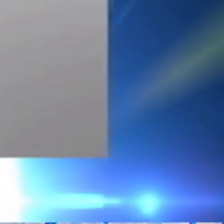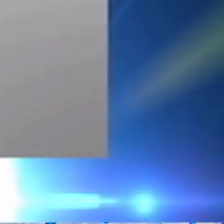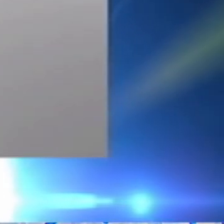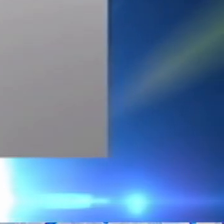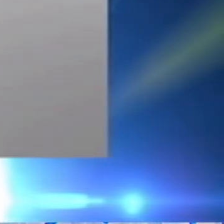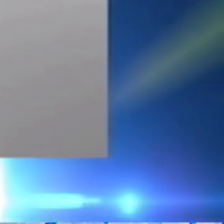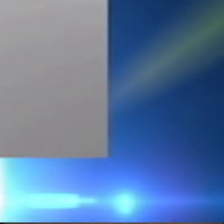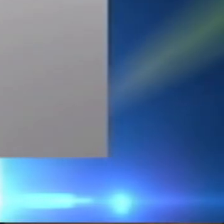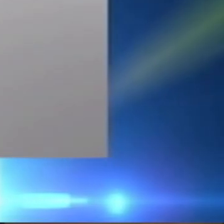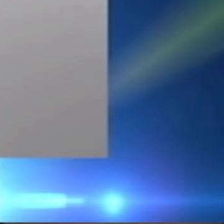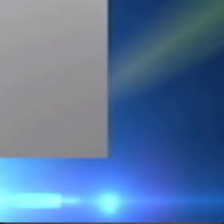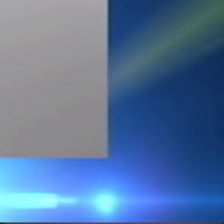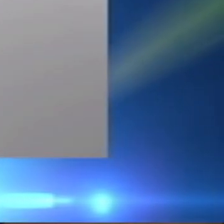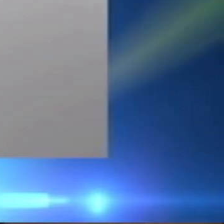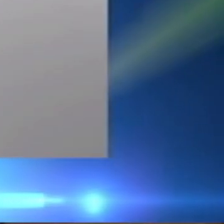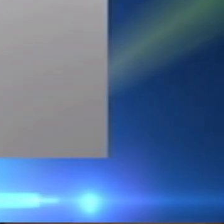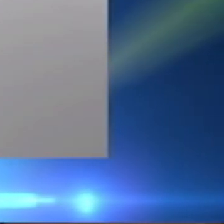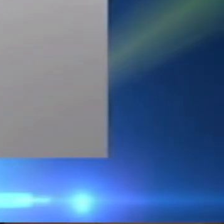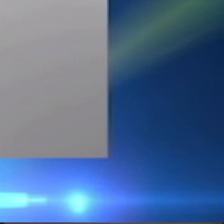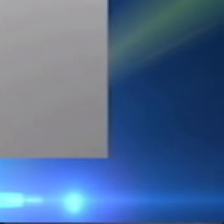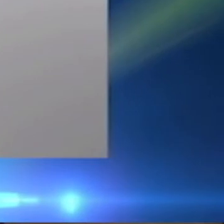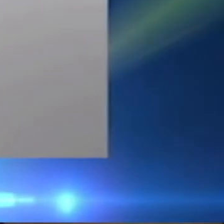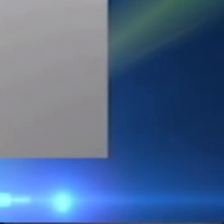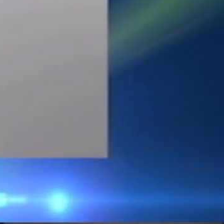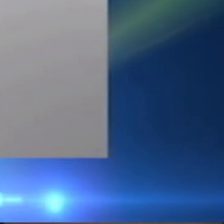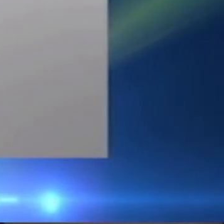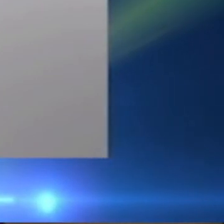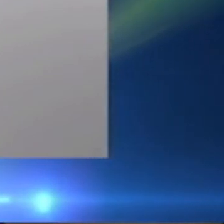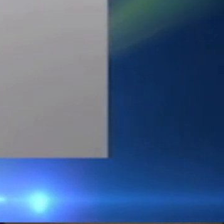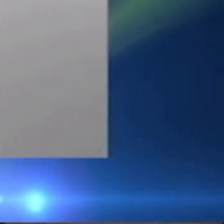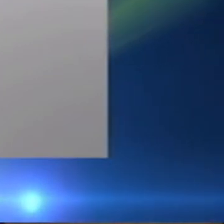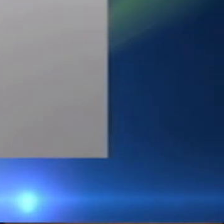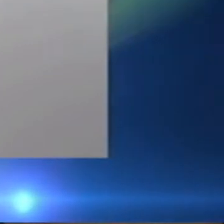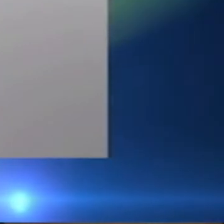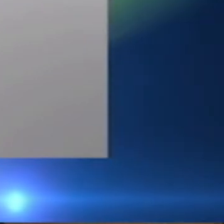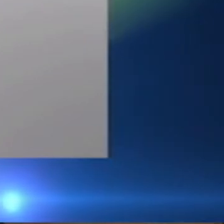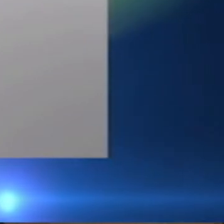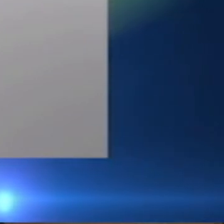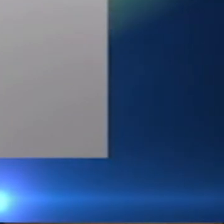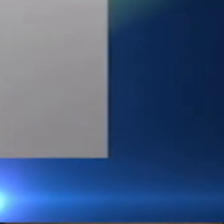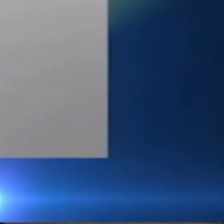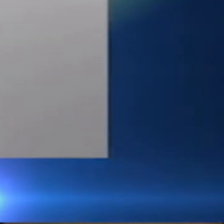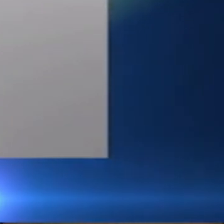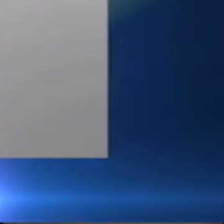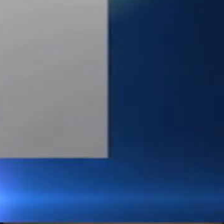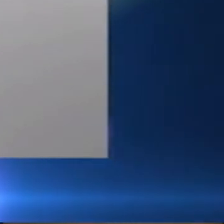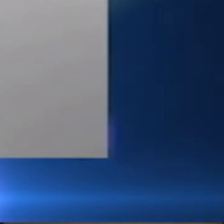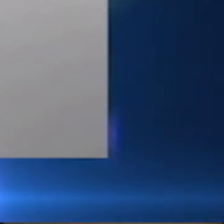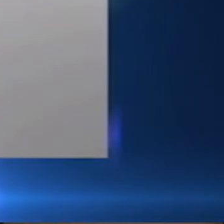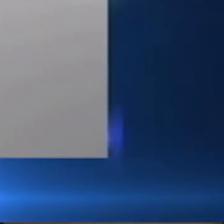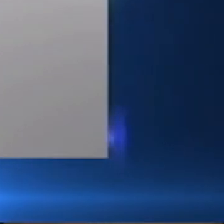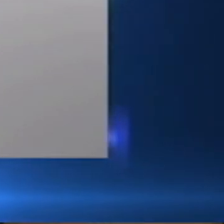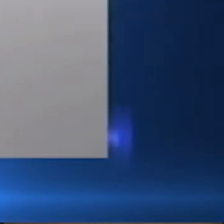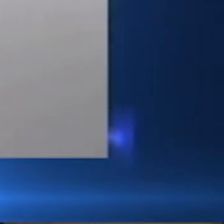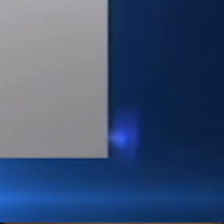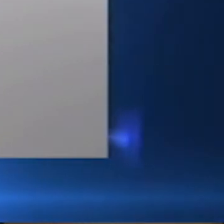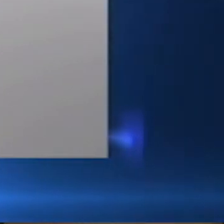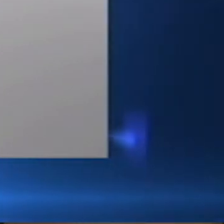Dice nuestro televidente, mi sueldo es por 500 mil mensual. ¿Cuánto tengo derecho a mi prima y